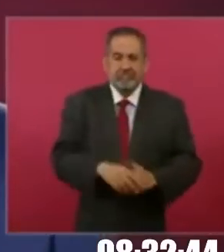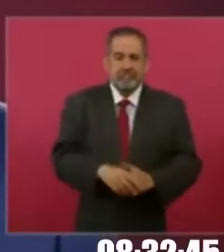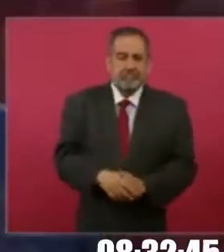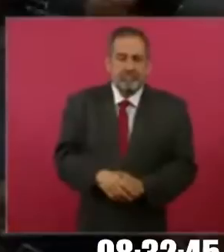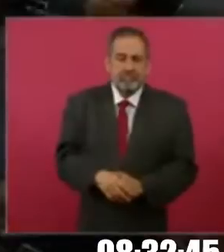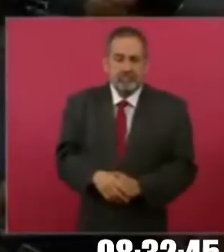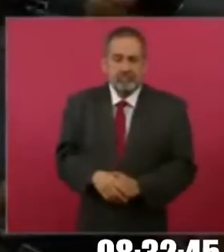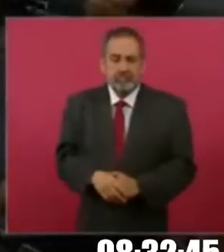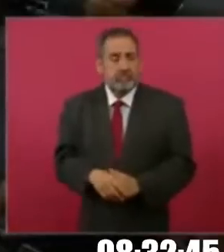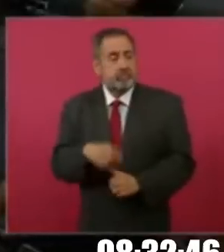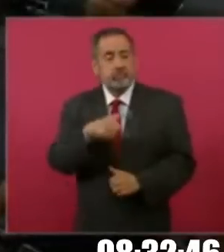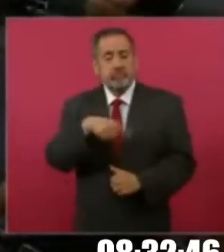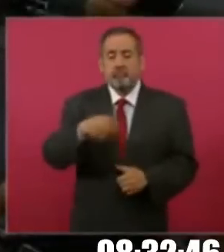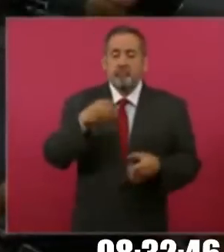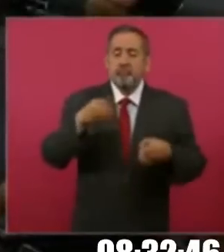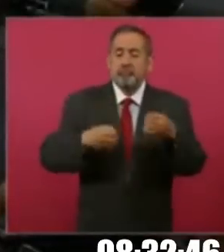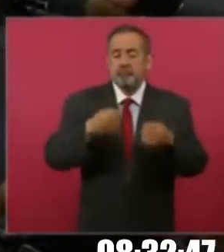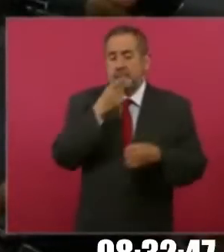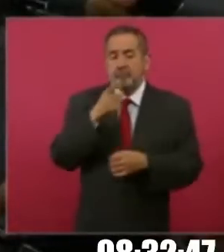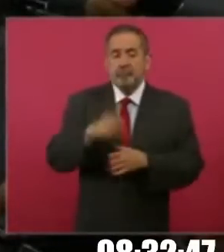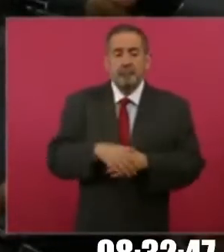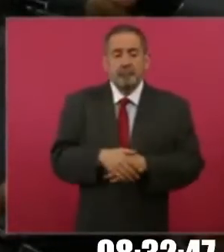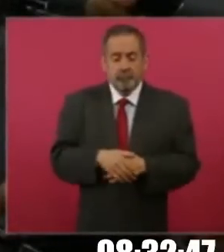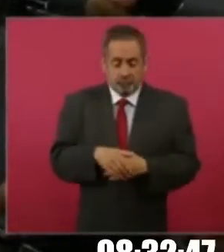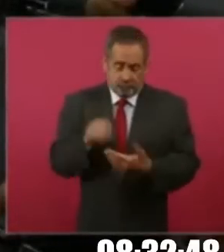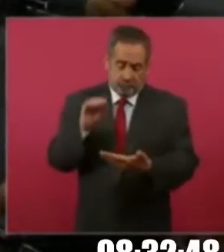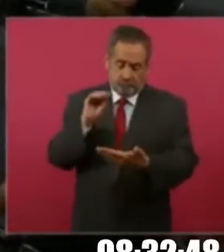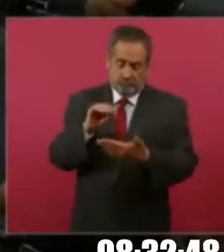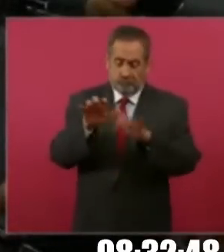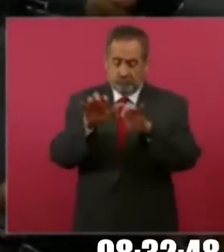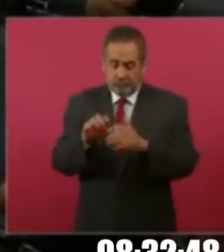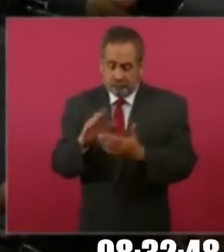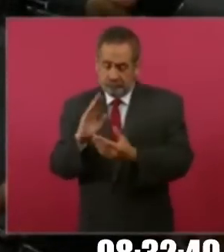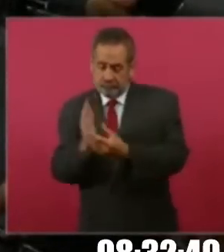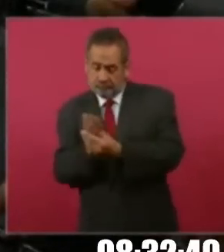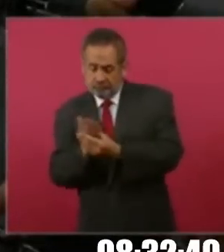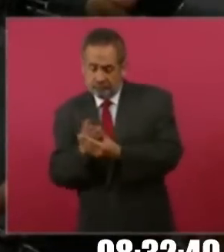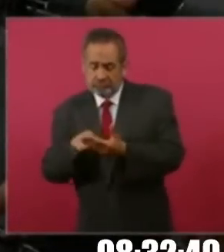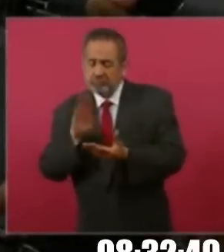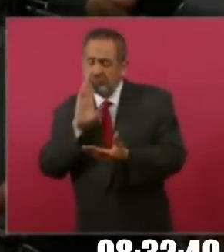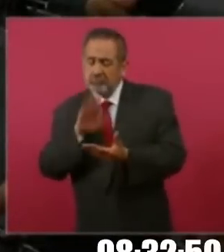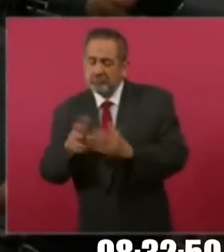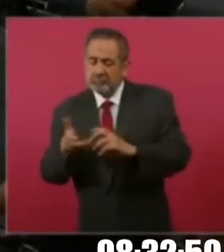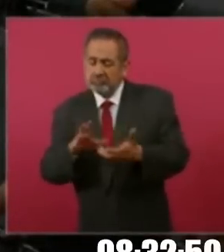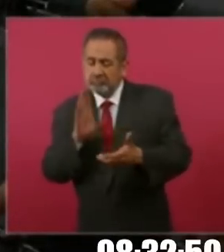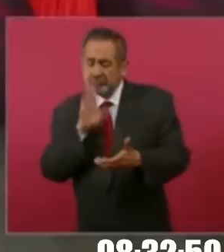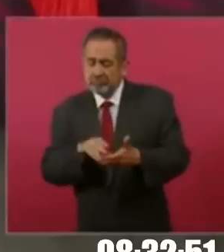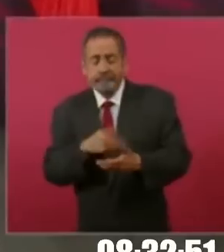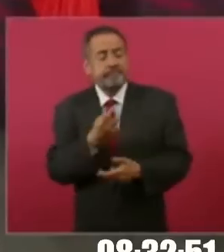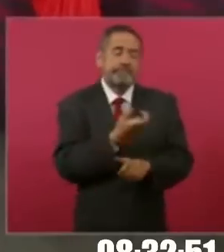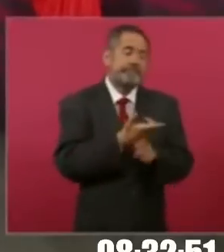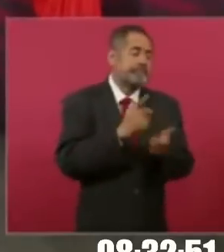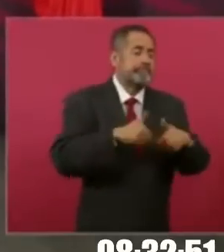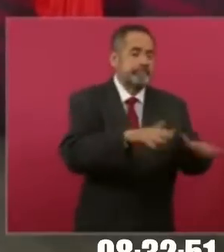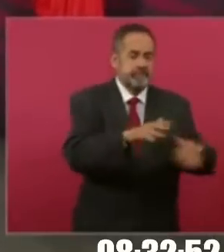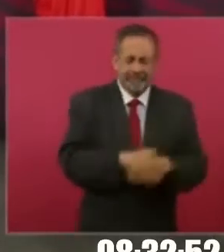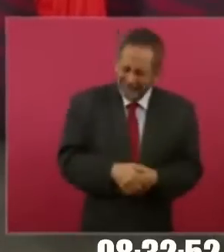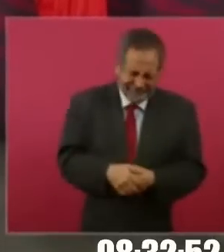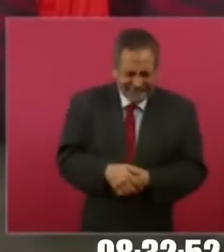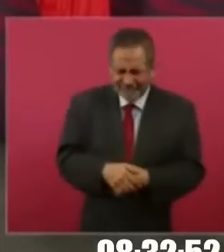los jueces dicen es que se integró mal la averiguación esto que les estoy planteando